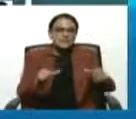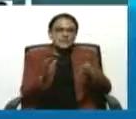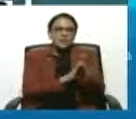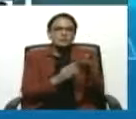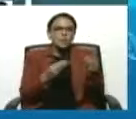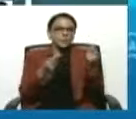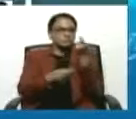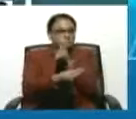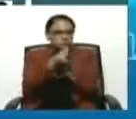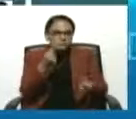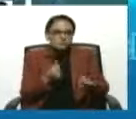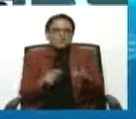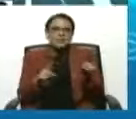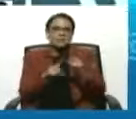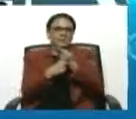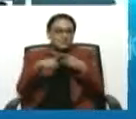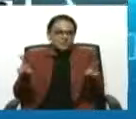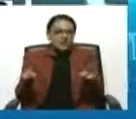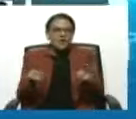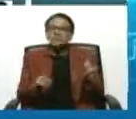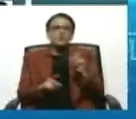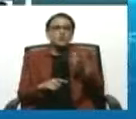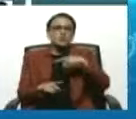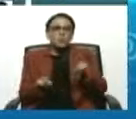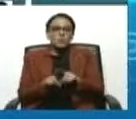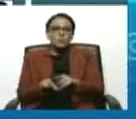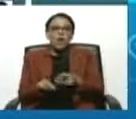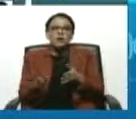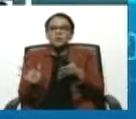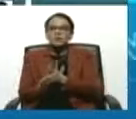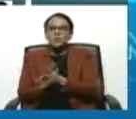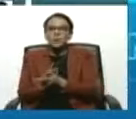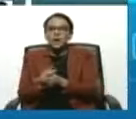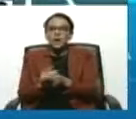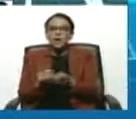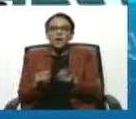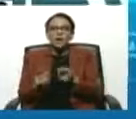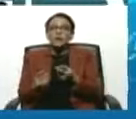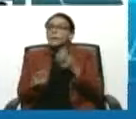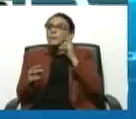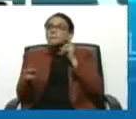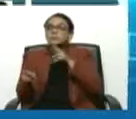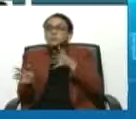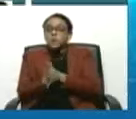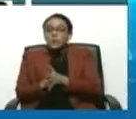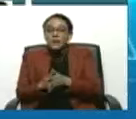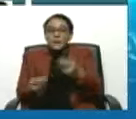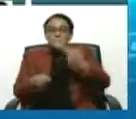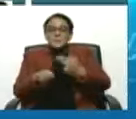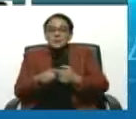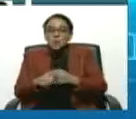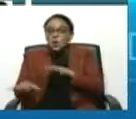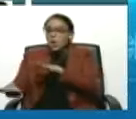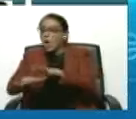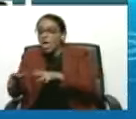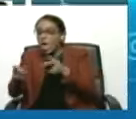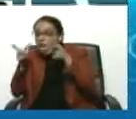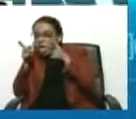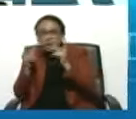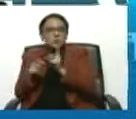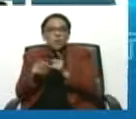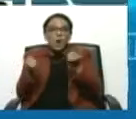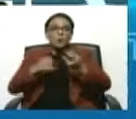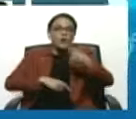sustentable, autosustentable, ya no dependiente como antes del chorro petrolero, como fue en 100 años.